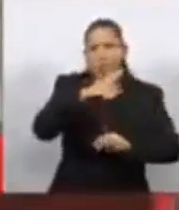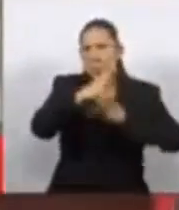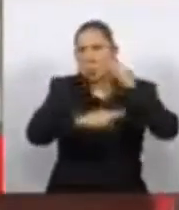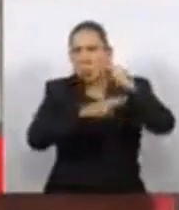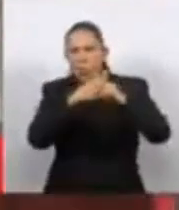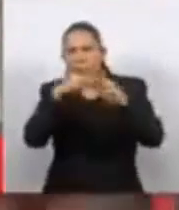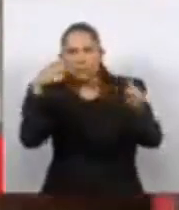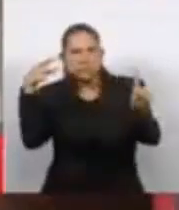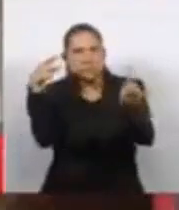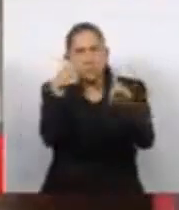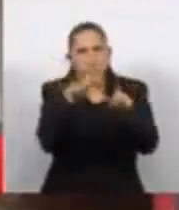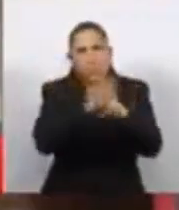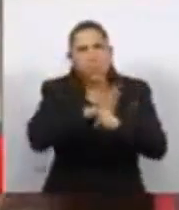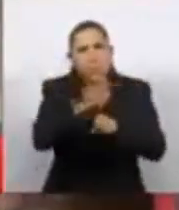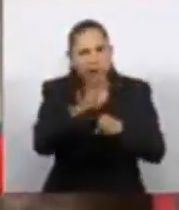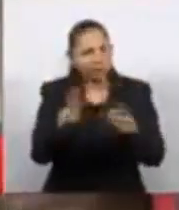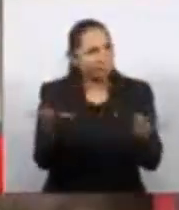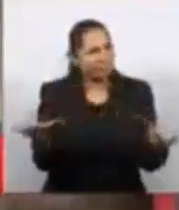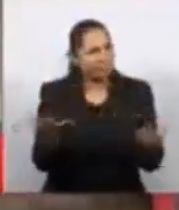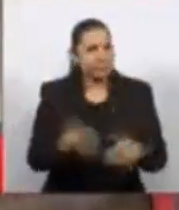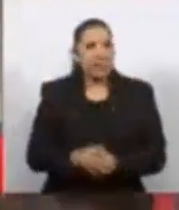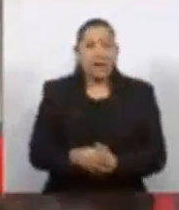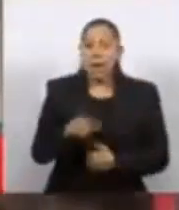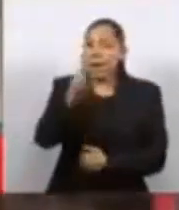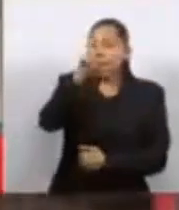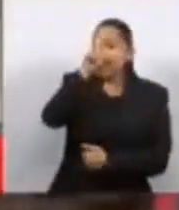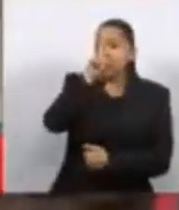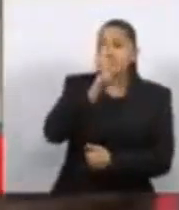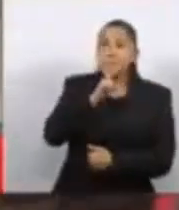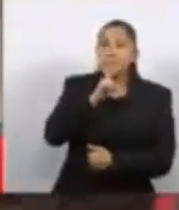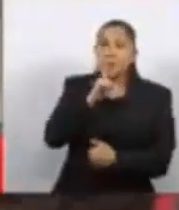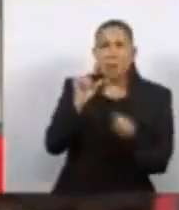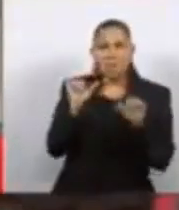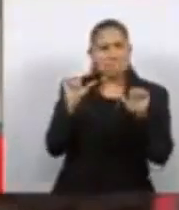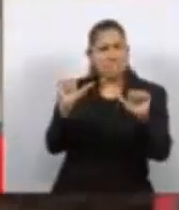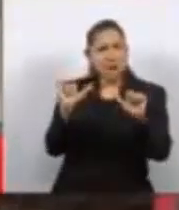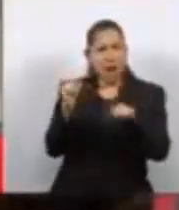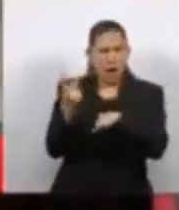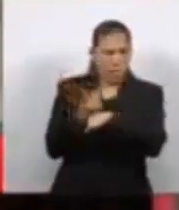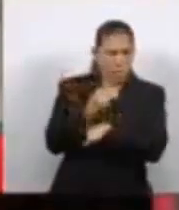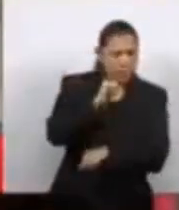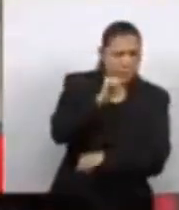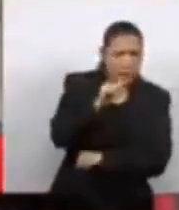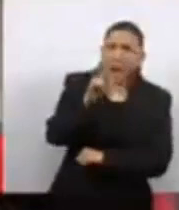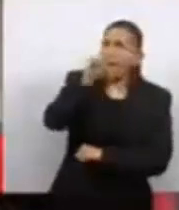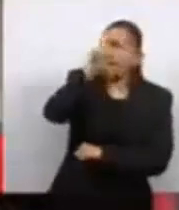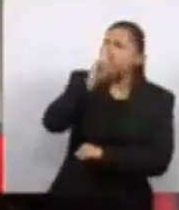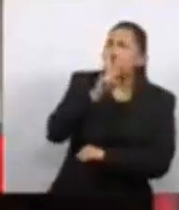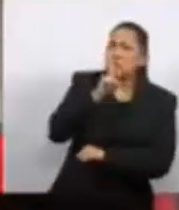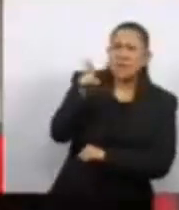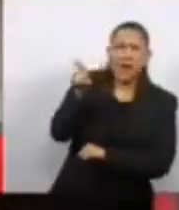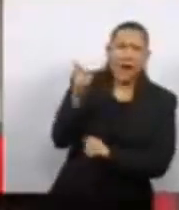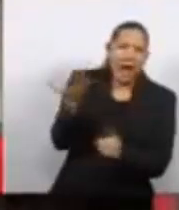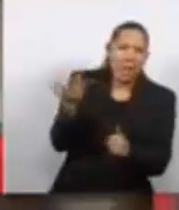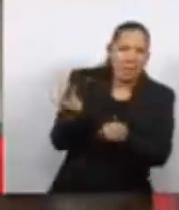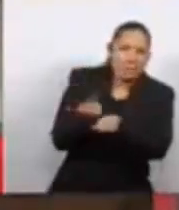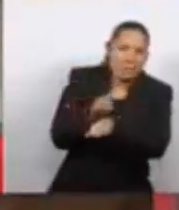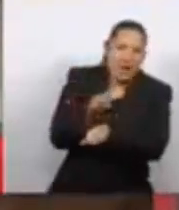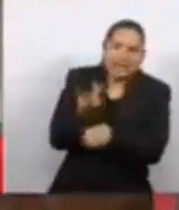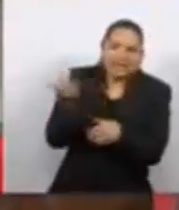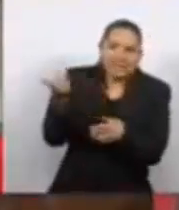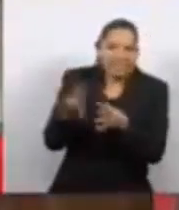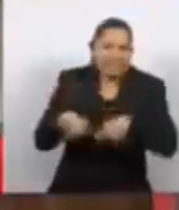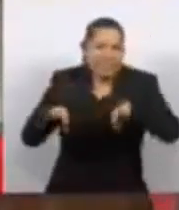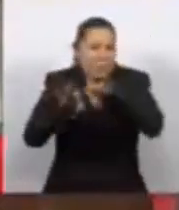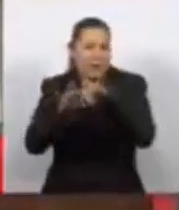compañeros, la mentira no es inofensiva ni es irrelevante. Nos desorienta, nos divide y